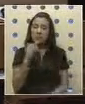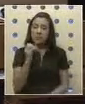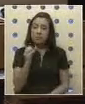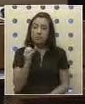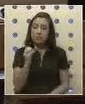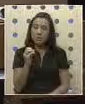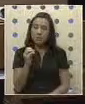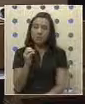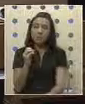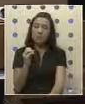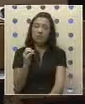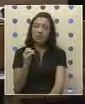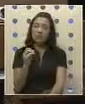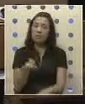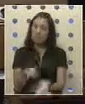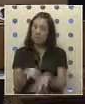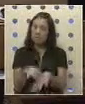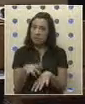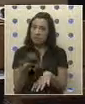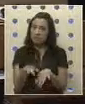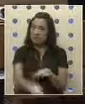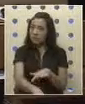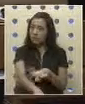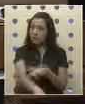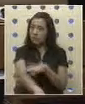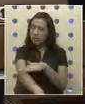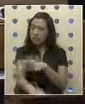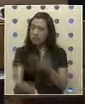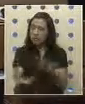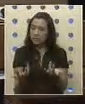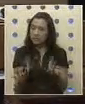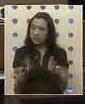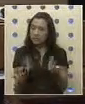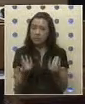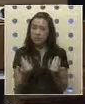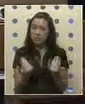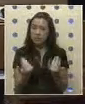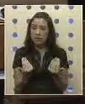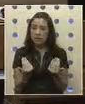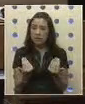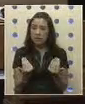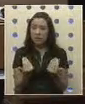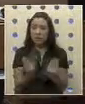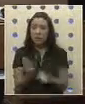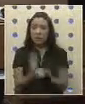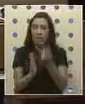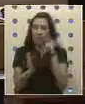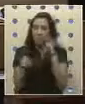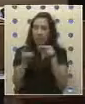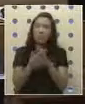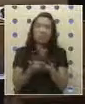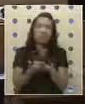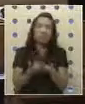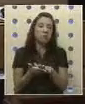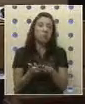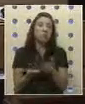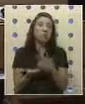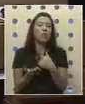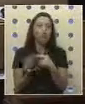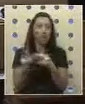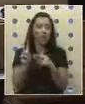juicio, delicadas, sensibles, y que requerirían una nueva visión. Particularmente me quiero referir a